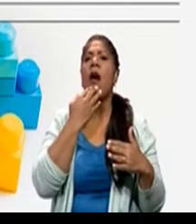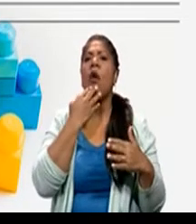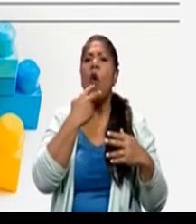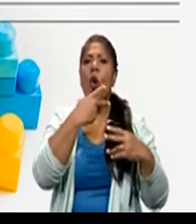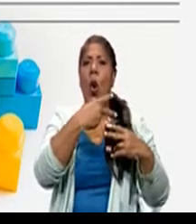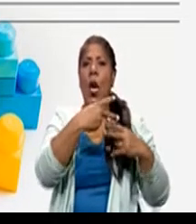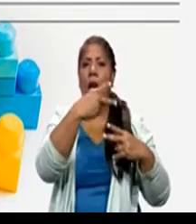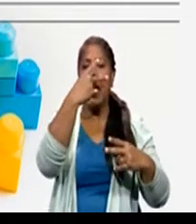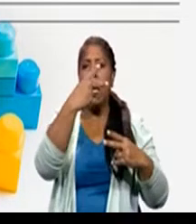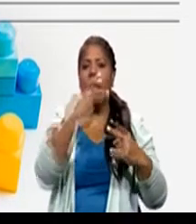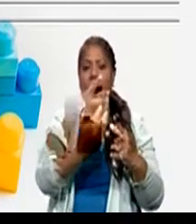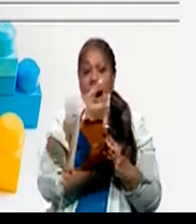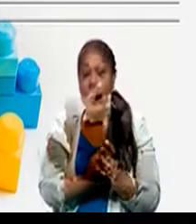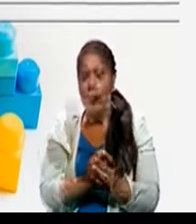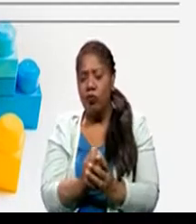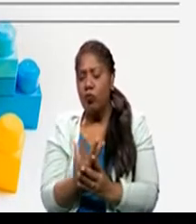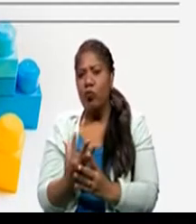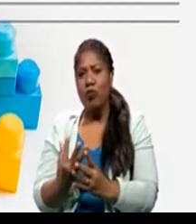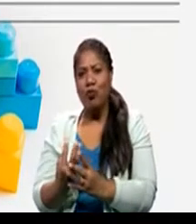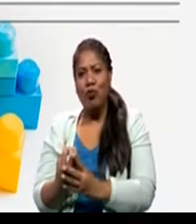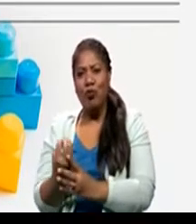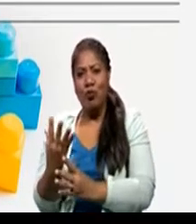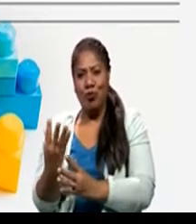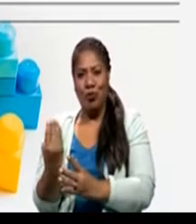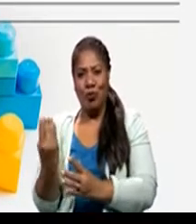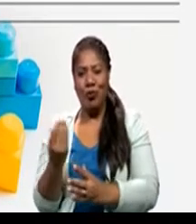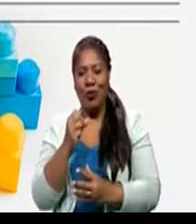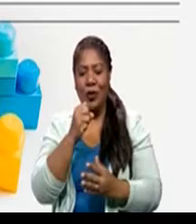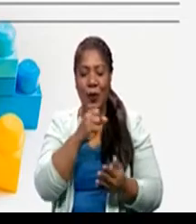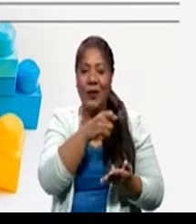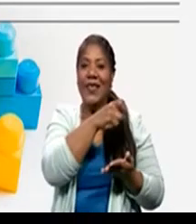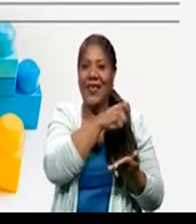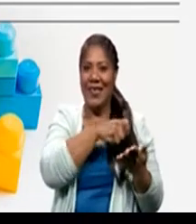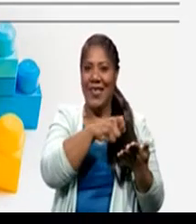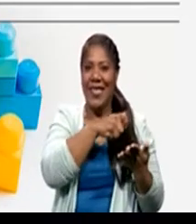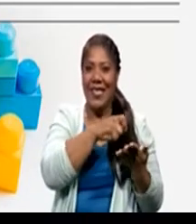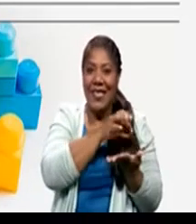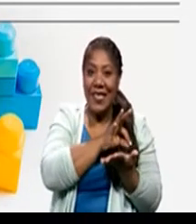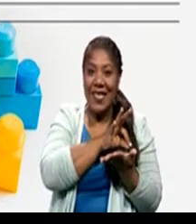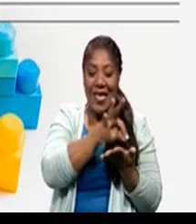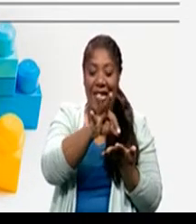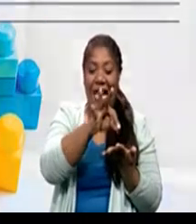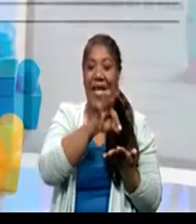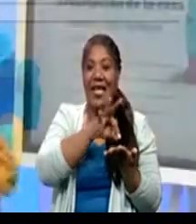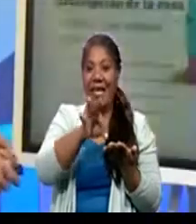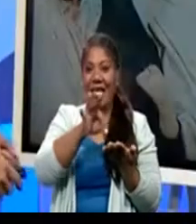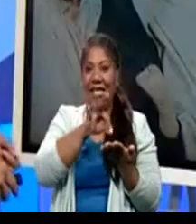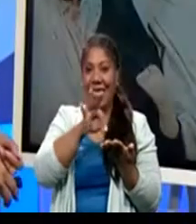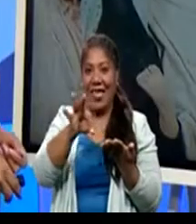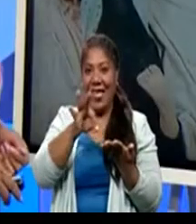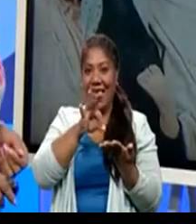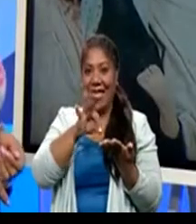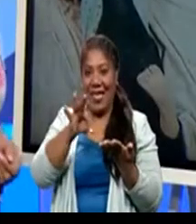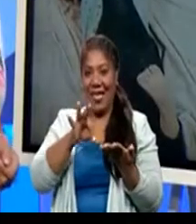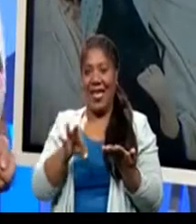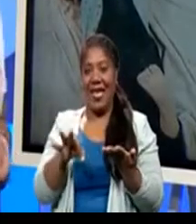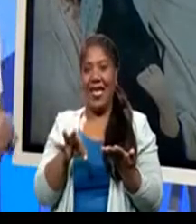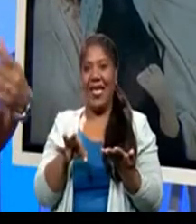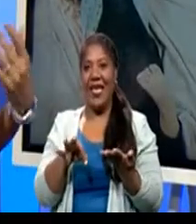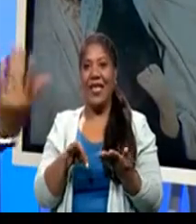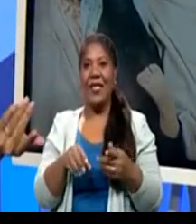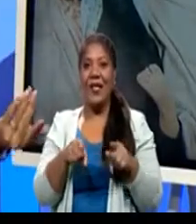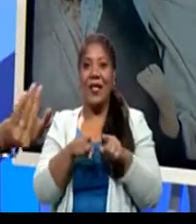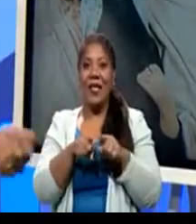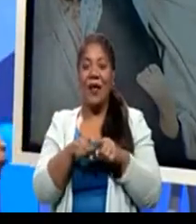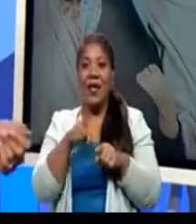el jardín, y ahí podemos hacer muchos más aportes de lo que es la descripción. Viene esta parte